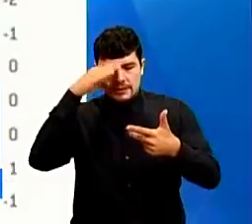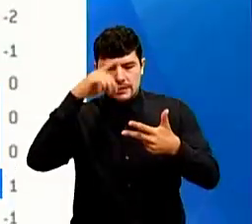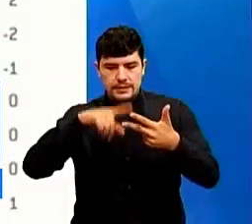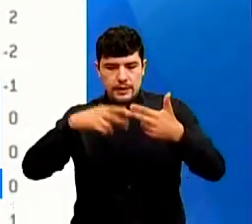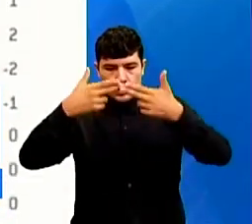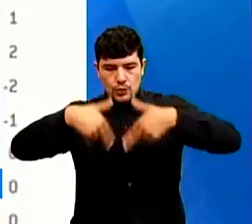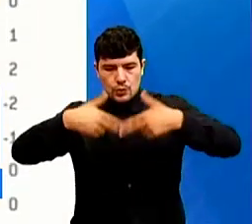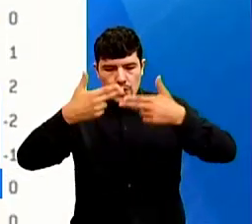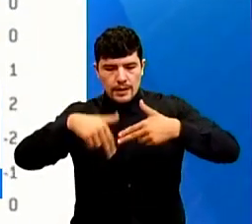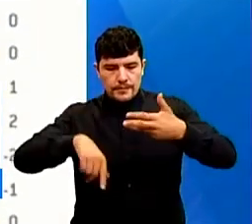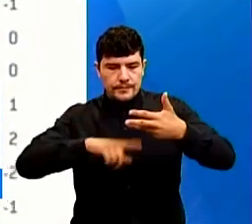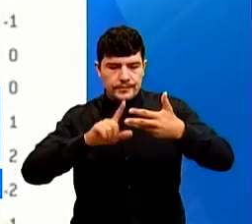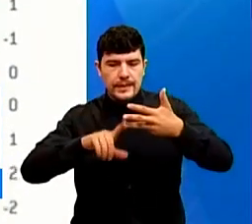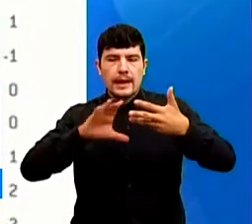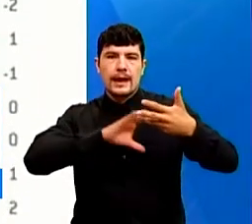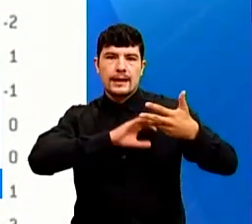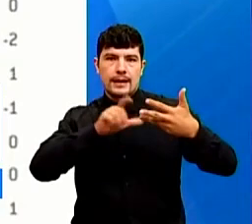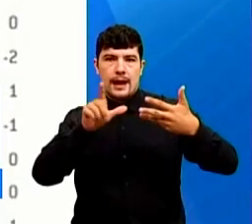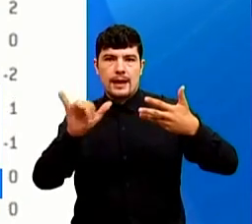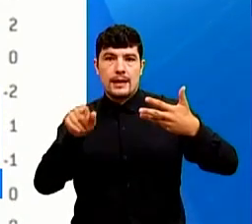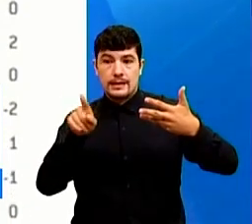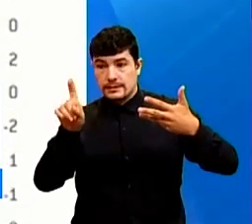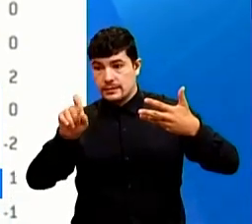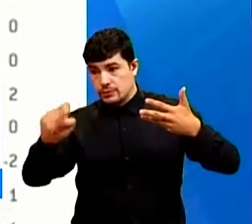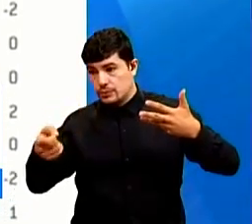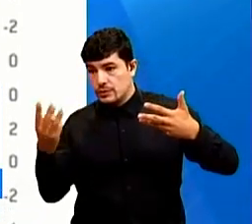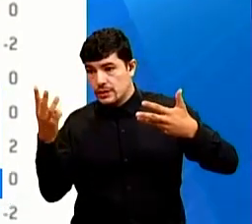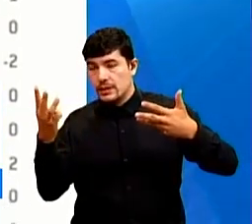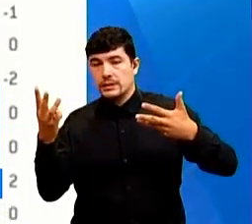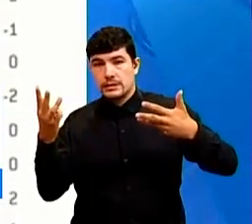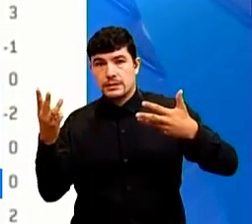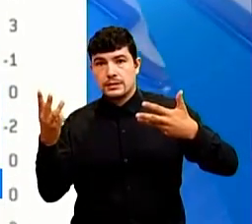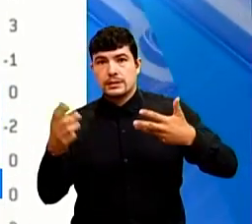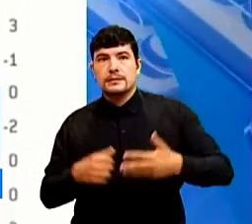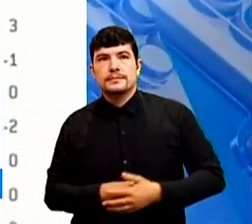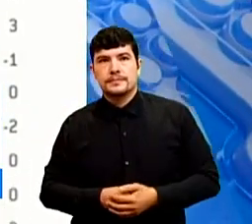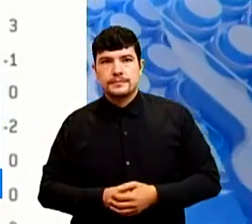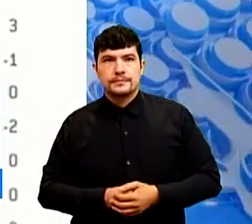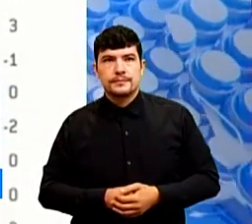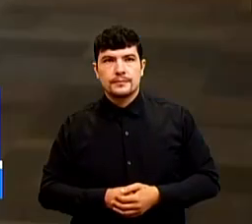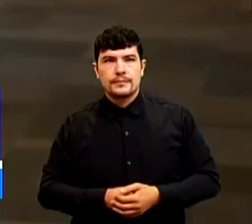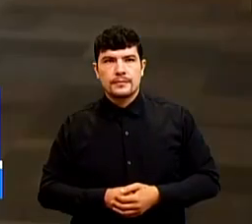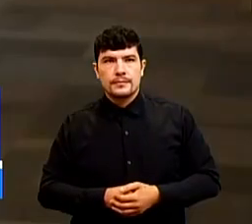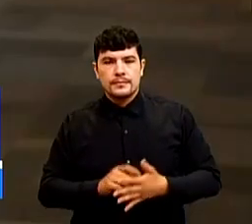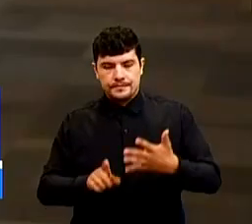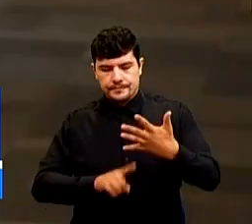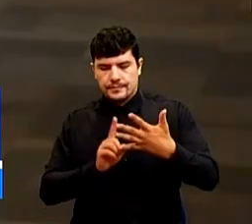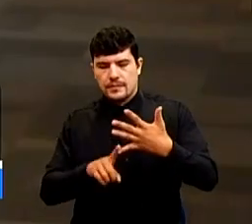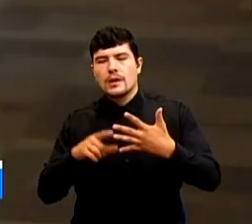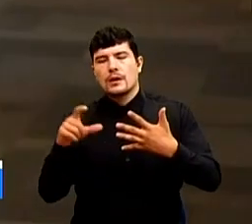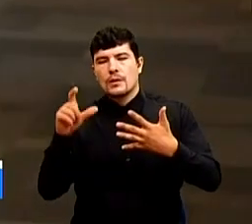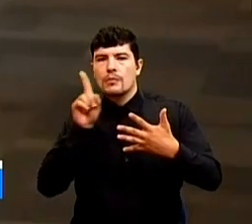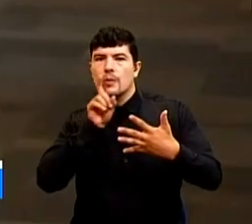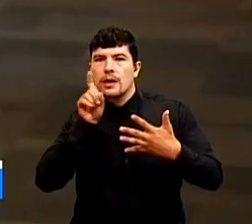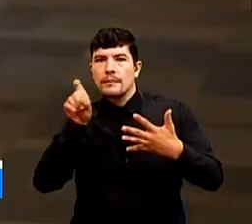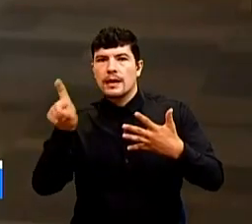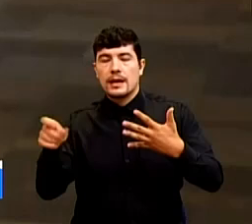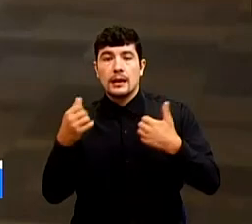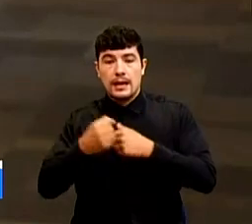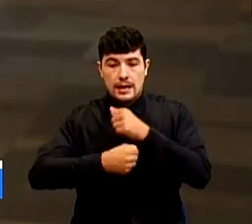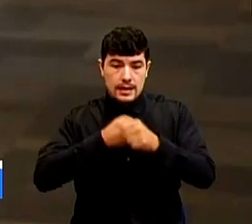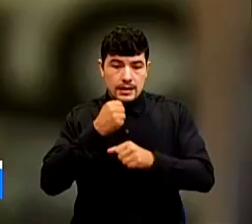y tunja y le sigue Cali con un puntaje de 6.3 sobre 10 el índice de competitividad de ciudades